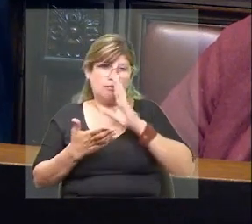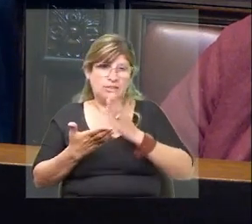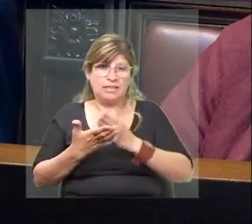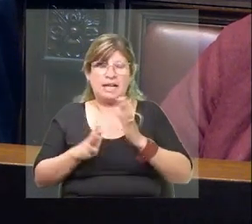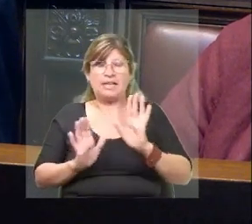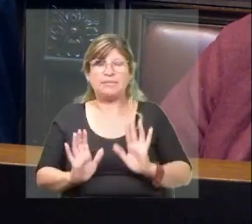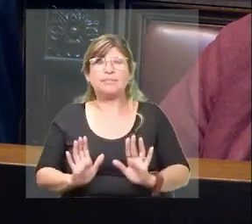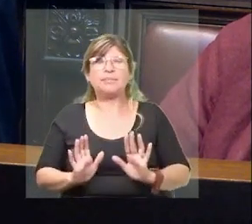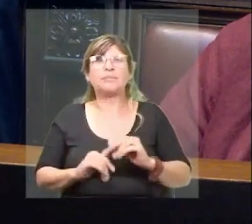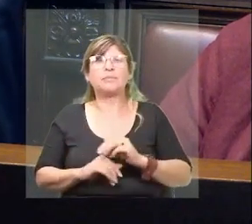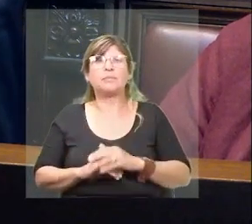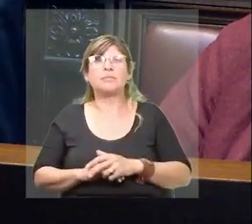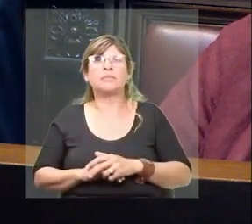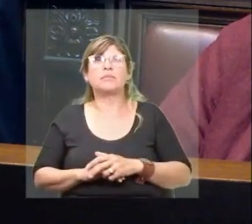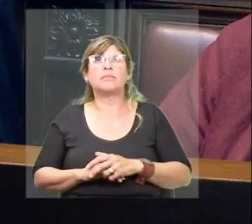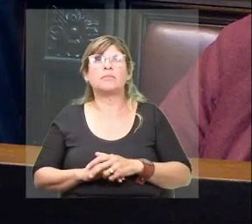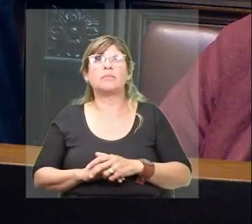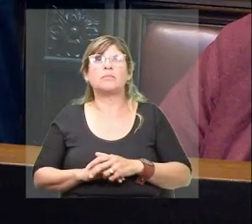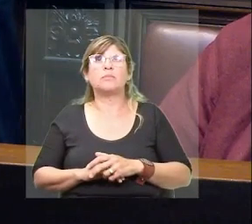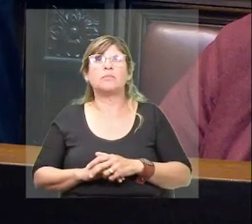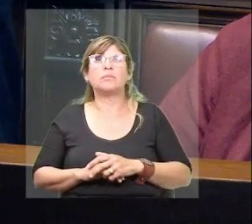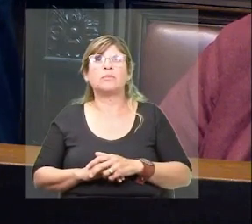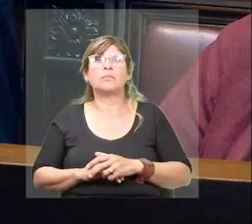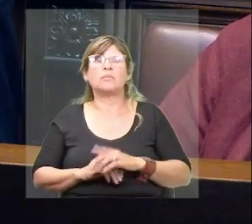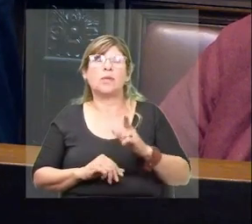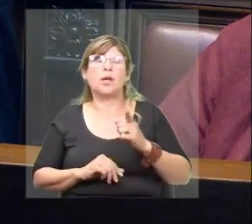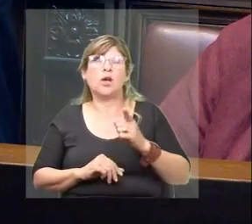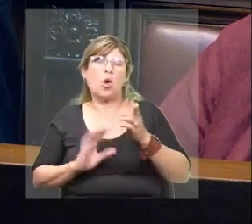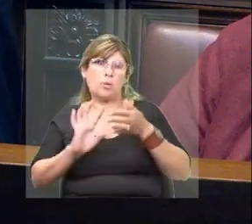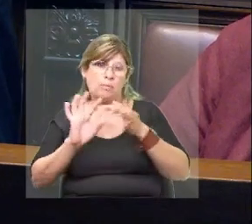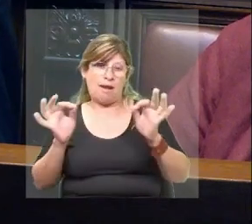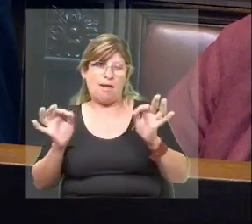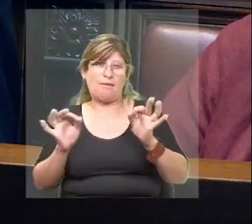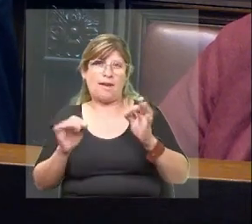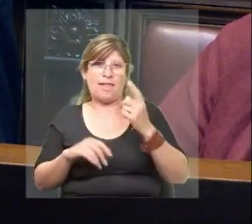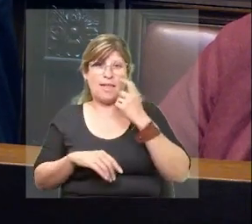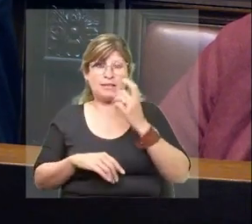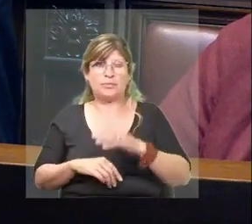señora presidenta, que con palabras de Danilo,